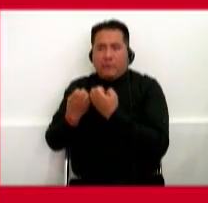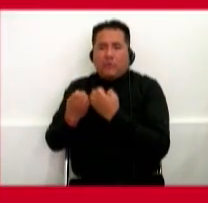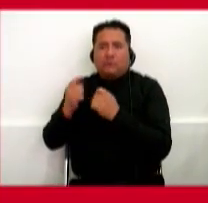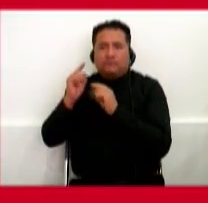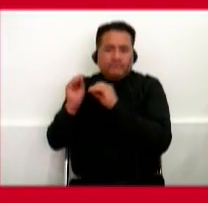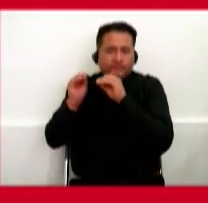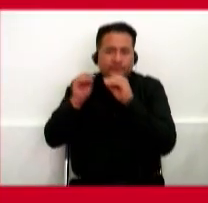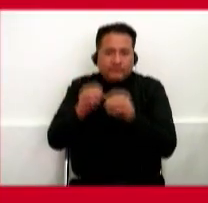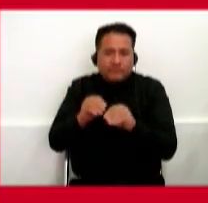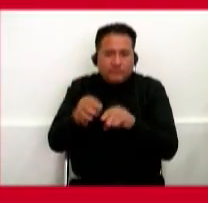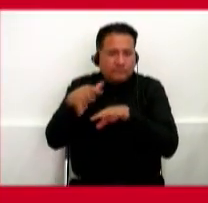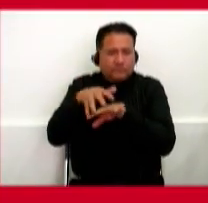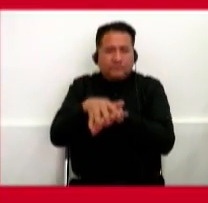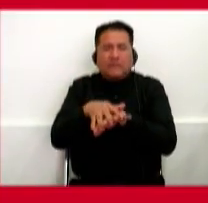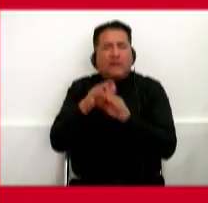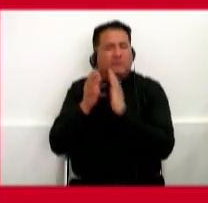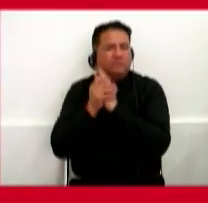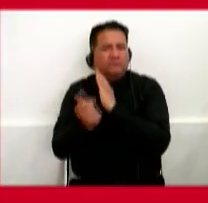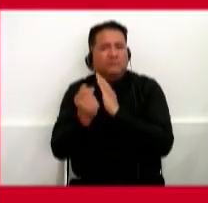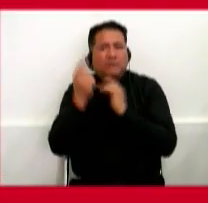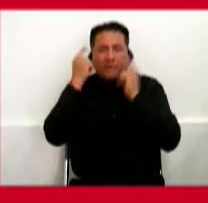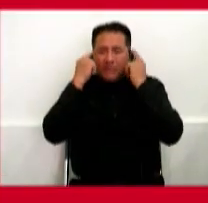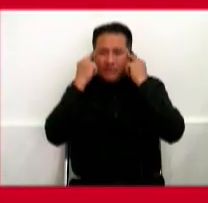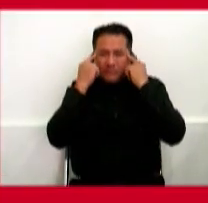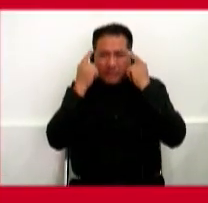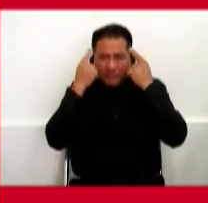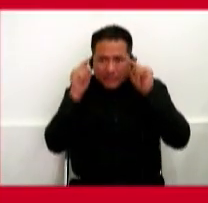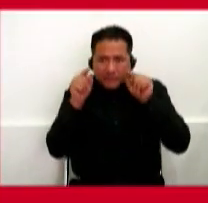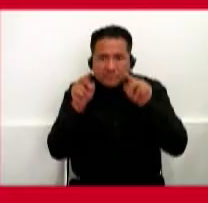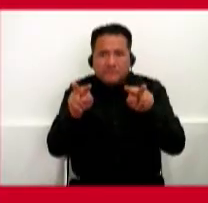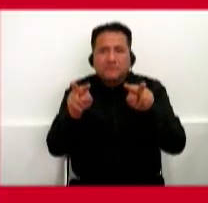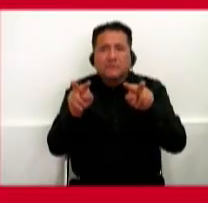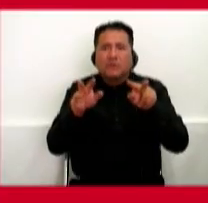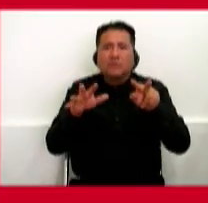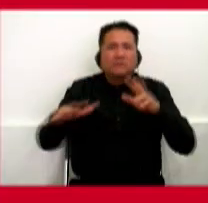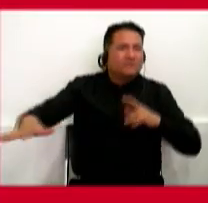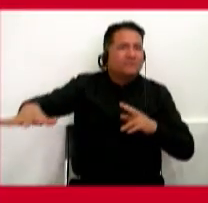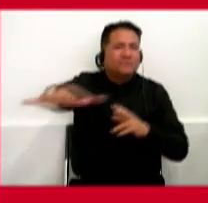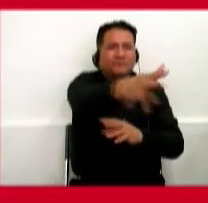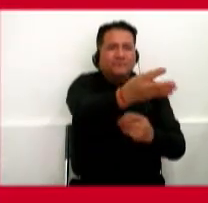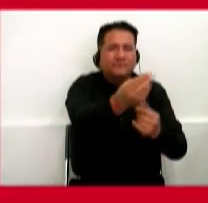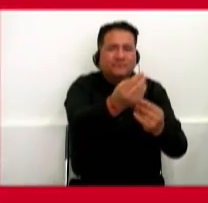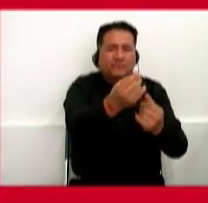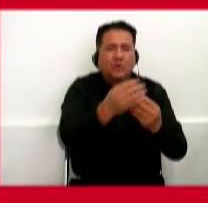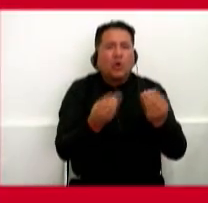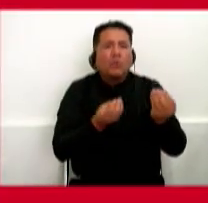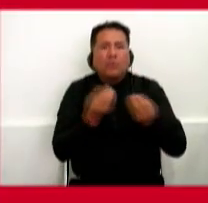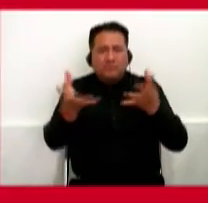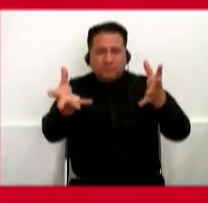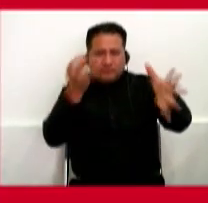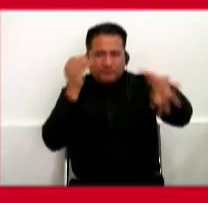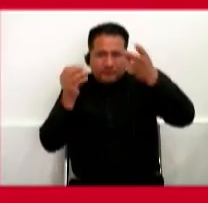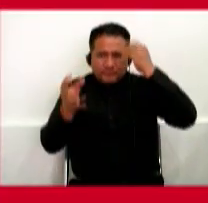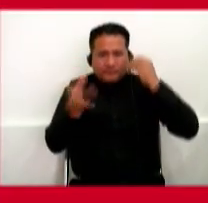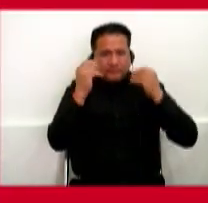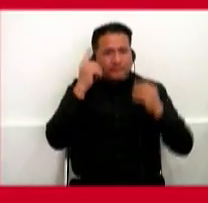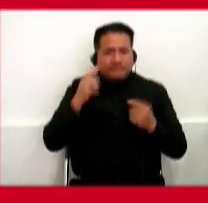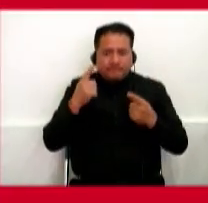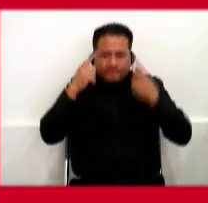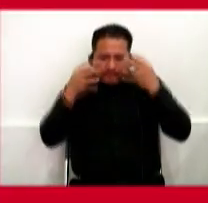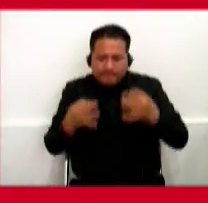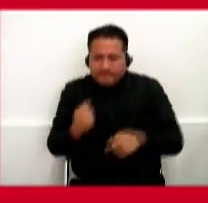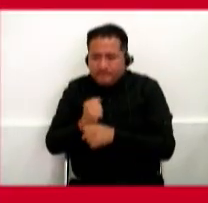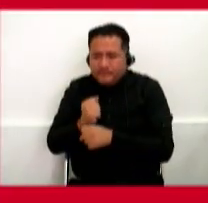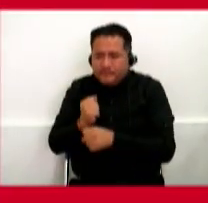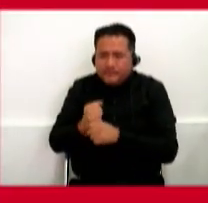justamente del conocimiento de la información georreferenciada. Es por eso somos autores justamente con nuestro compañero